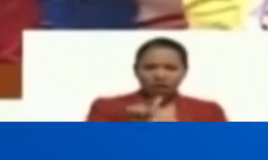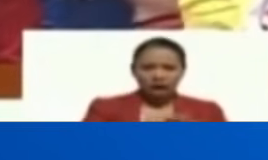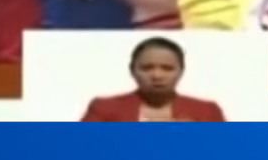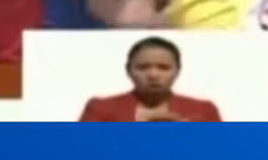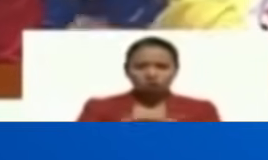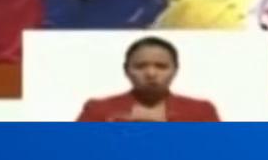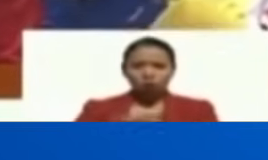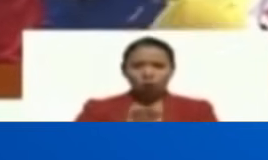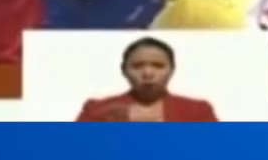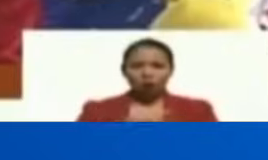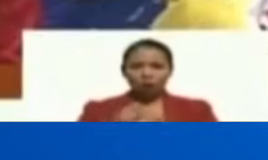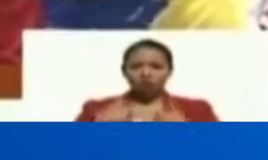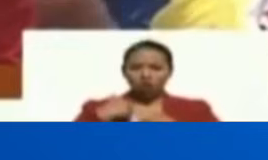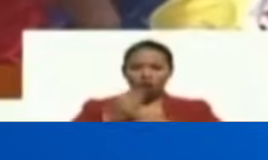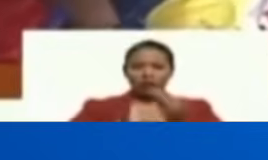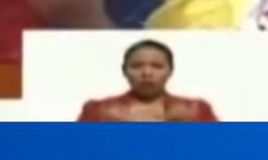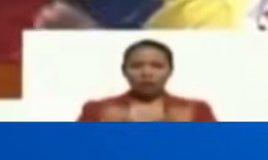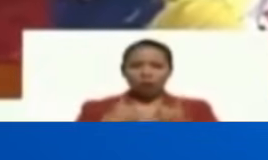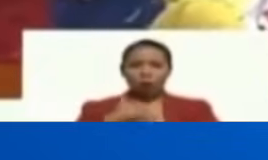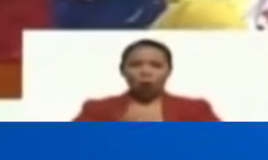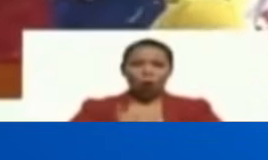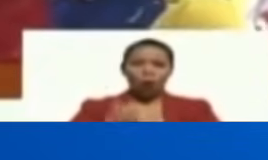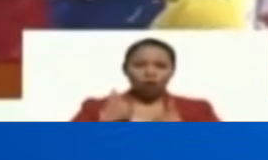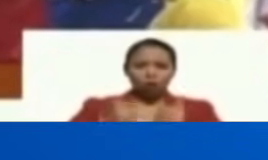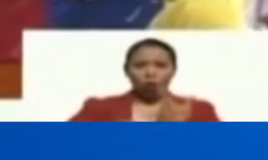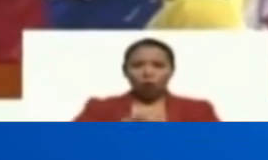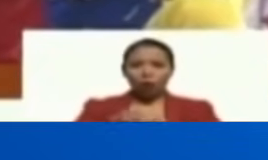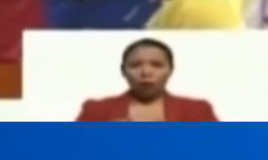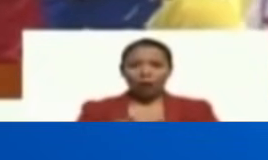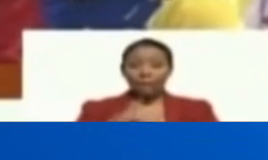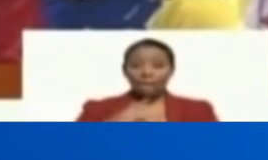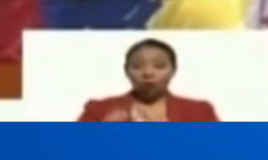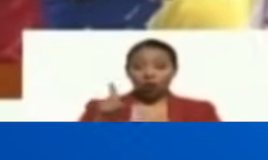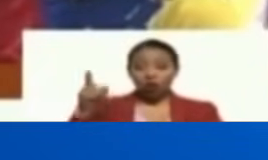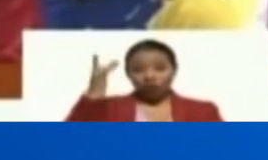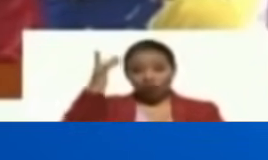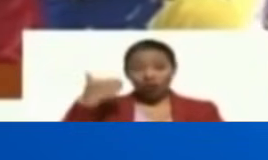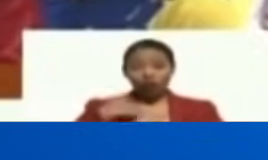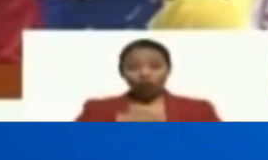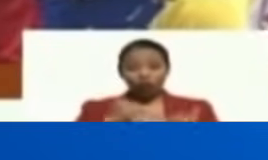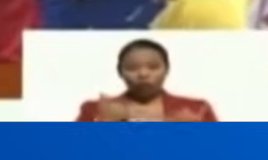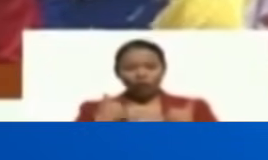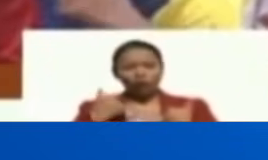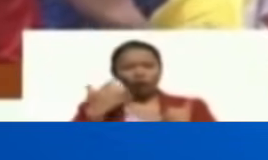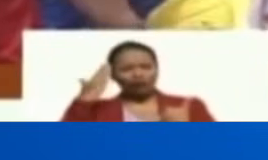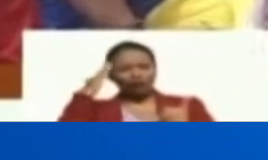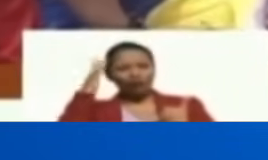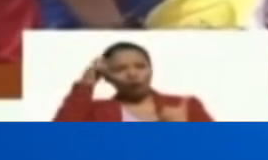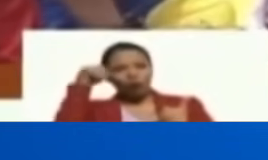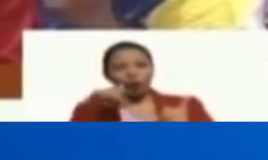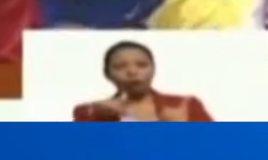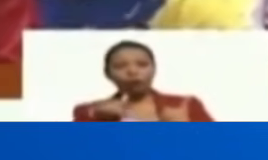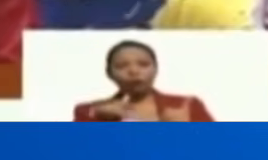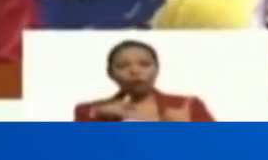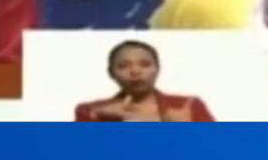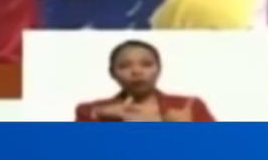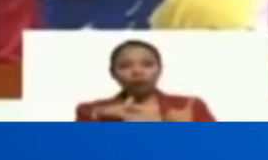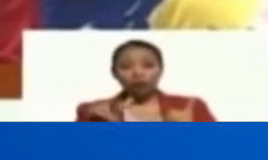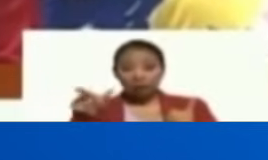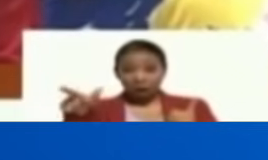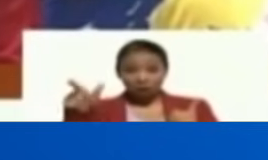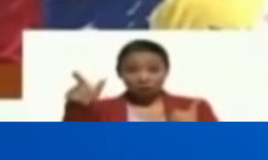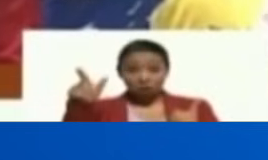creé, porque ella es inteligente y nosotros somos pueblo, ¿ves? Y se acuerdan del pueblo cuando quieren